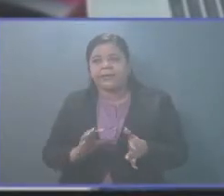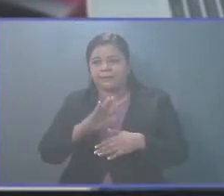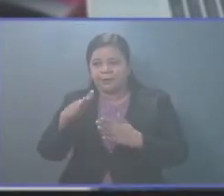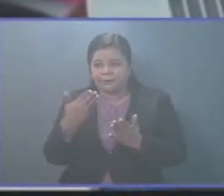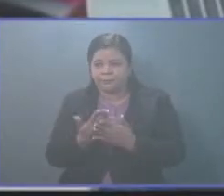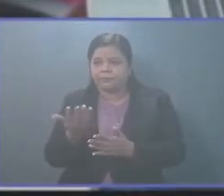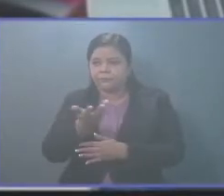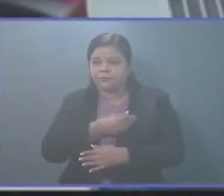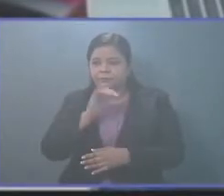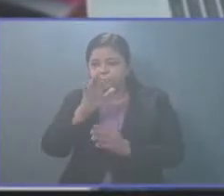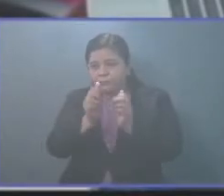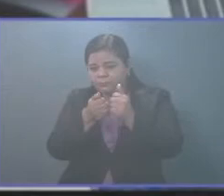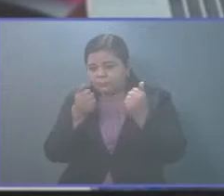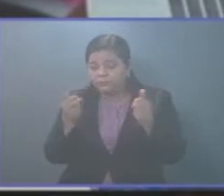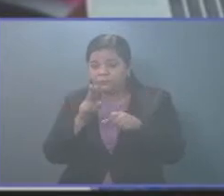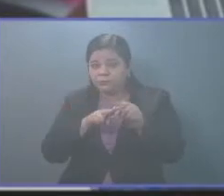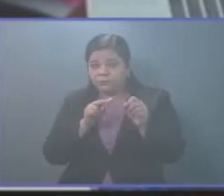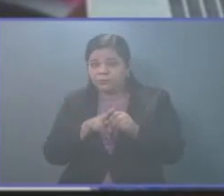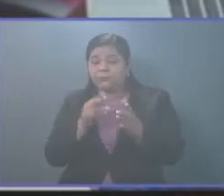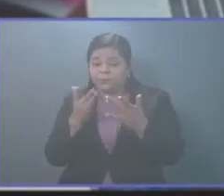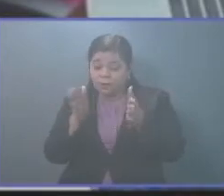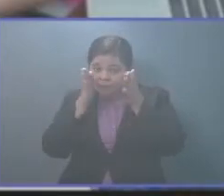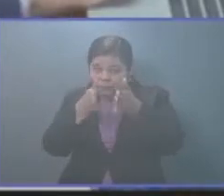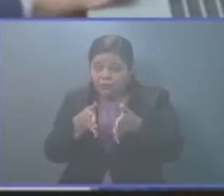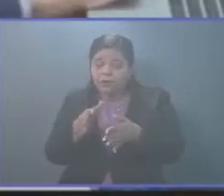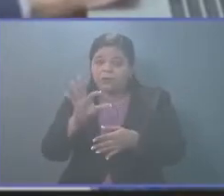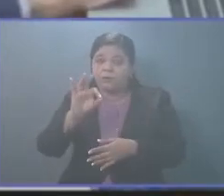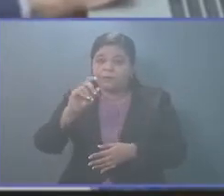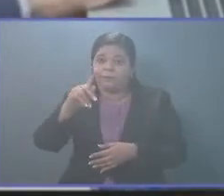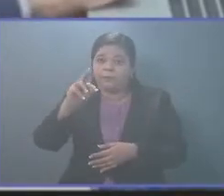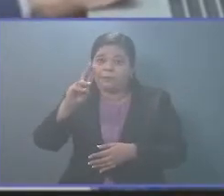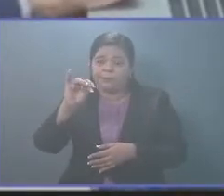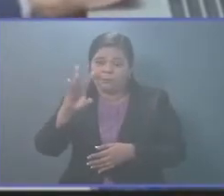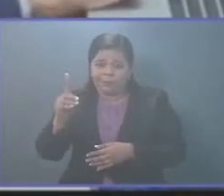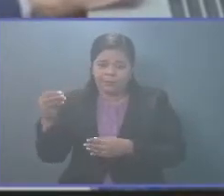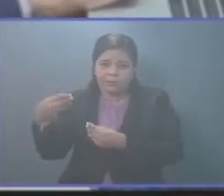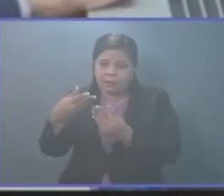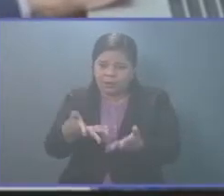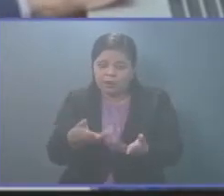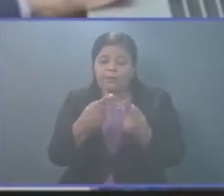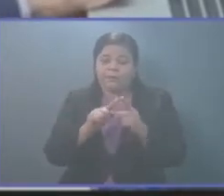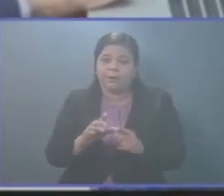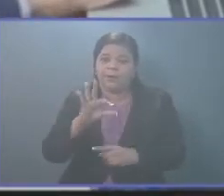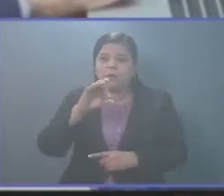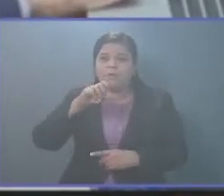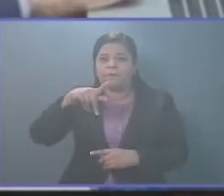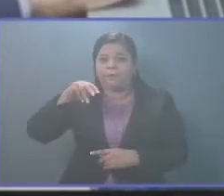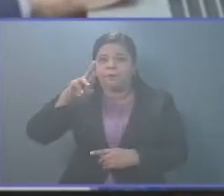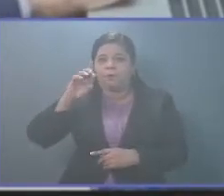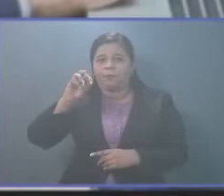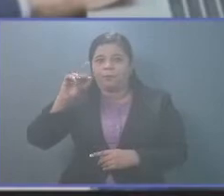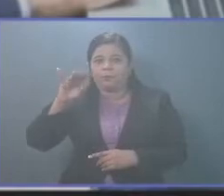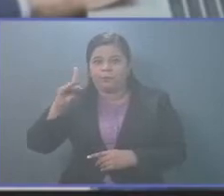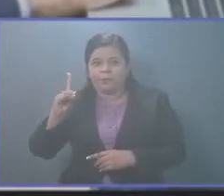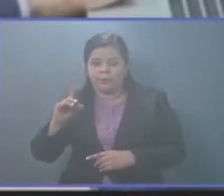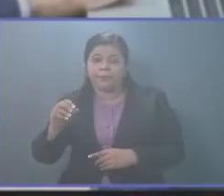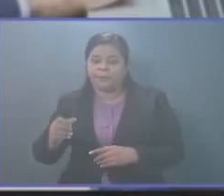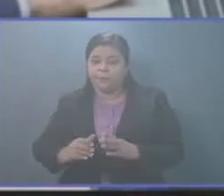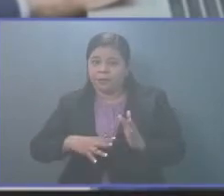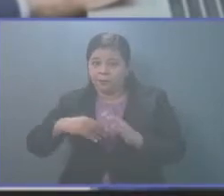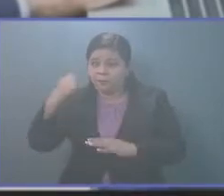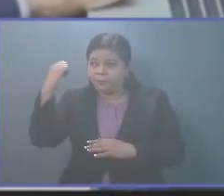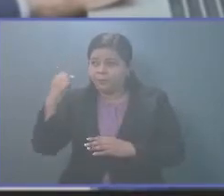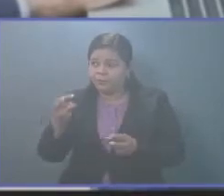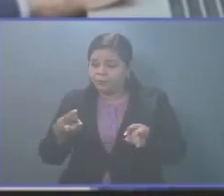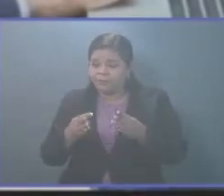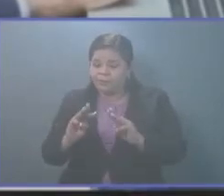607.1 millones de dólares se han canalizado a través de FOPROMID. Es decir, que FOPROMID fue el principal mecanismo por